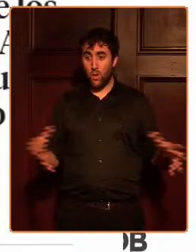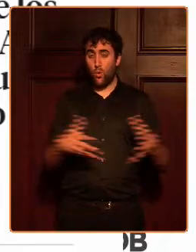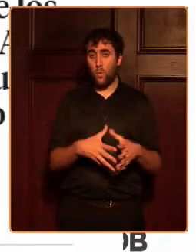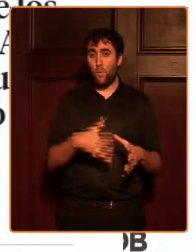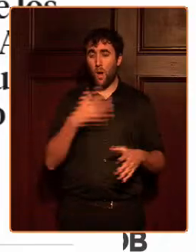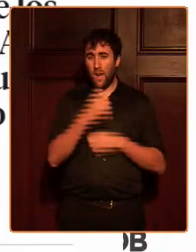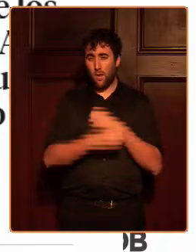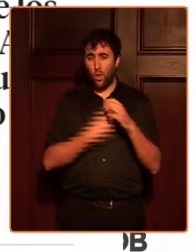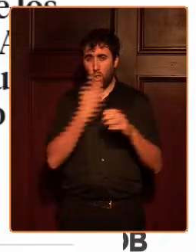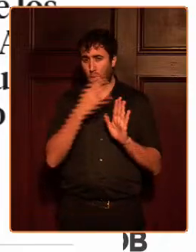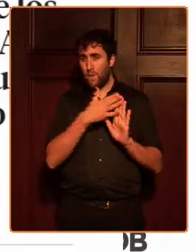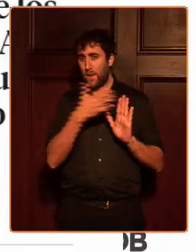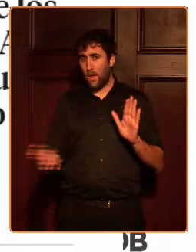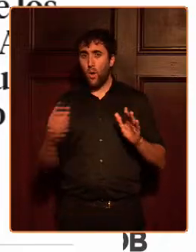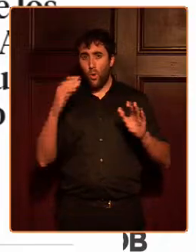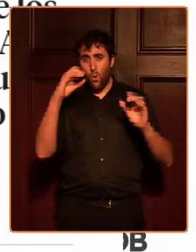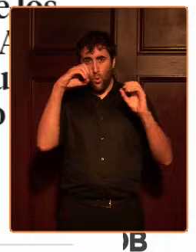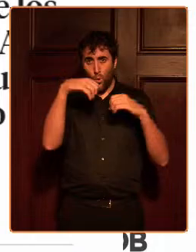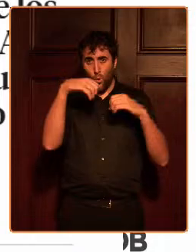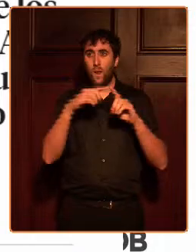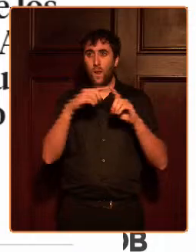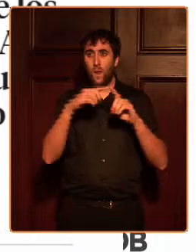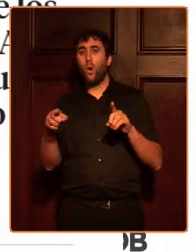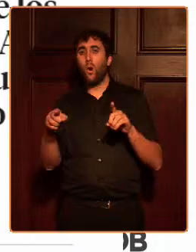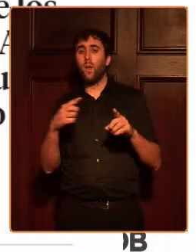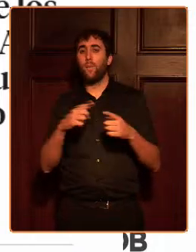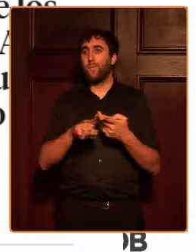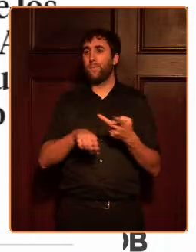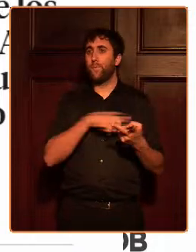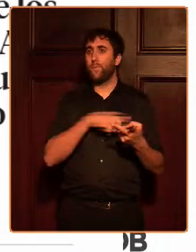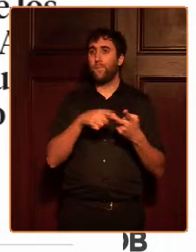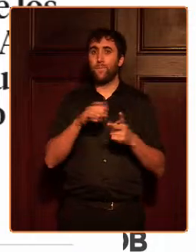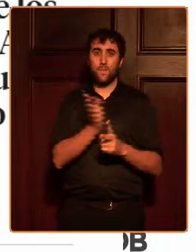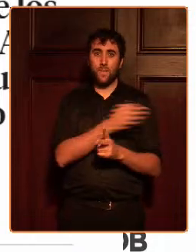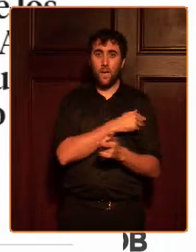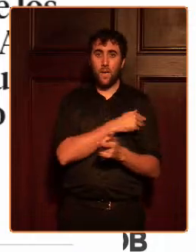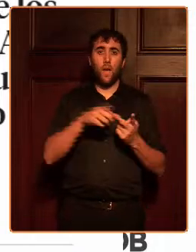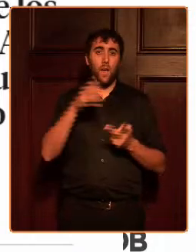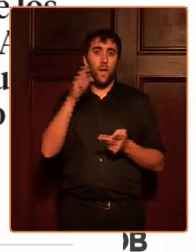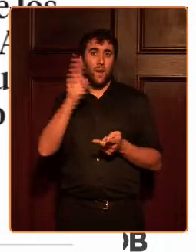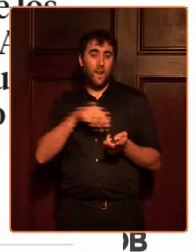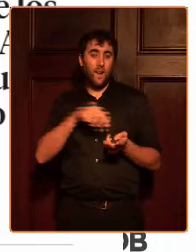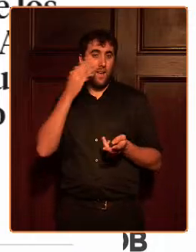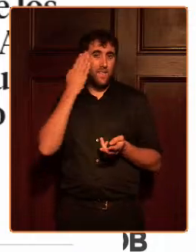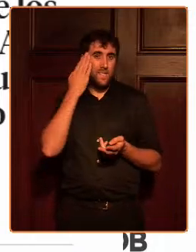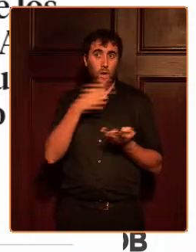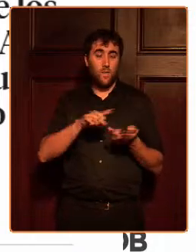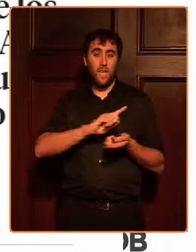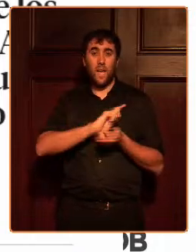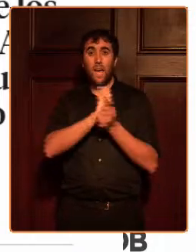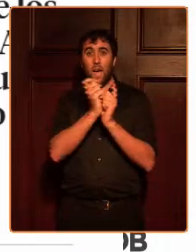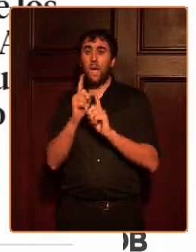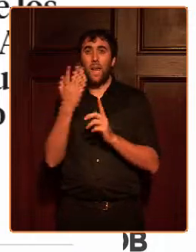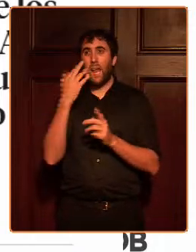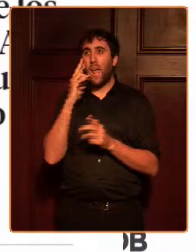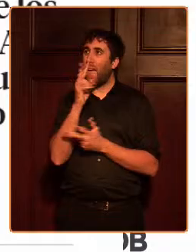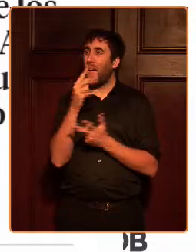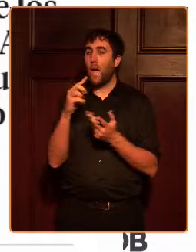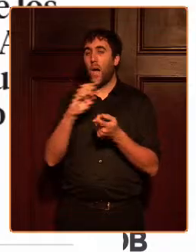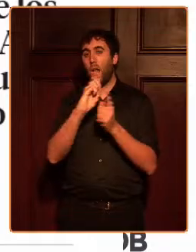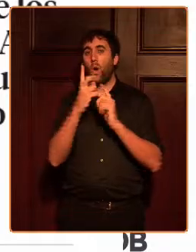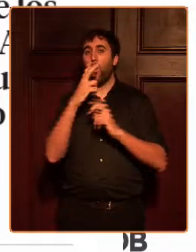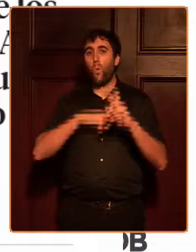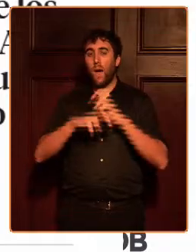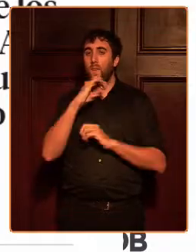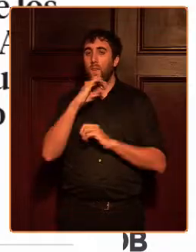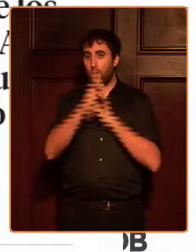buscadores tradicionales, el Google, por ChatGPT y las redes sociales para buscar información. Y este es el testimonio de una estudiante